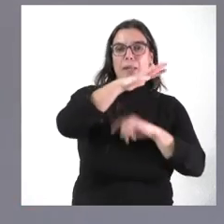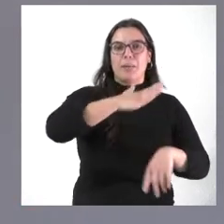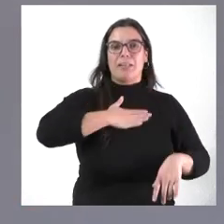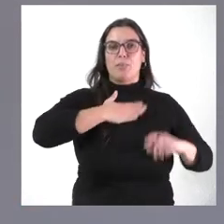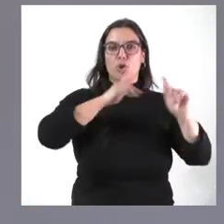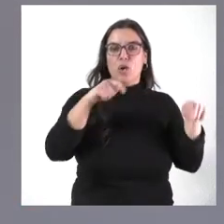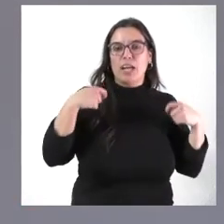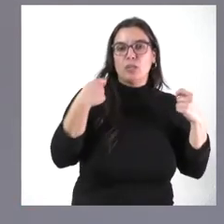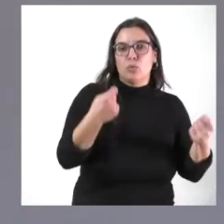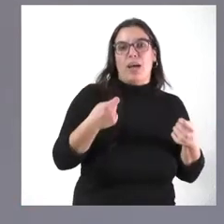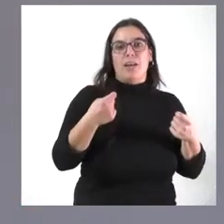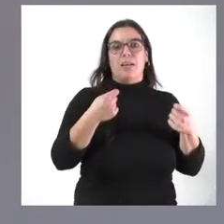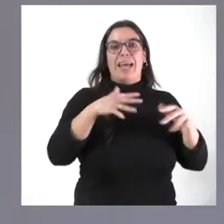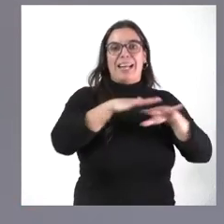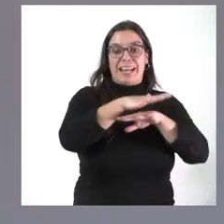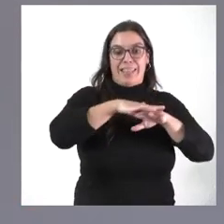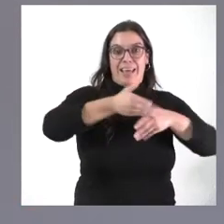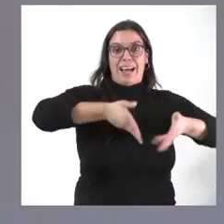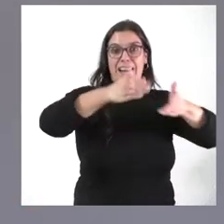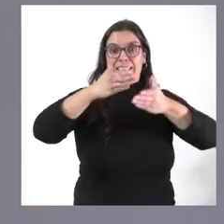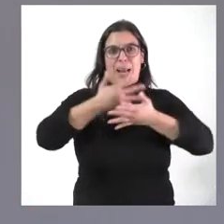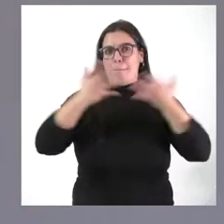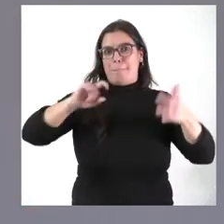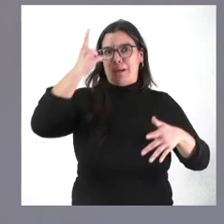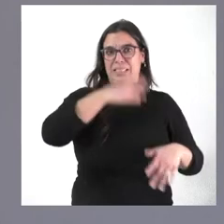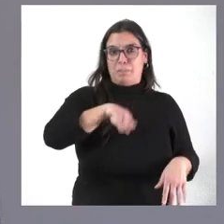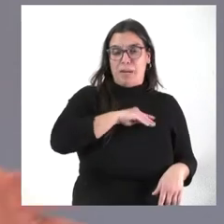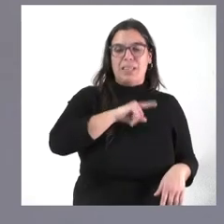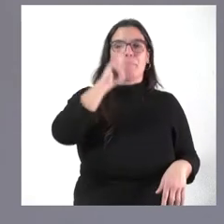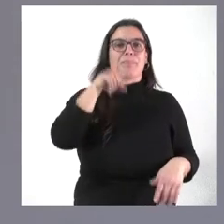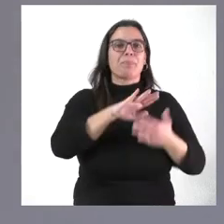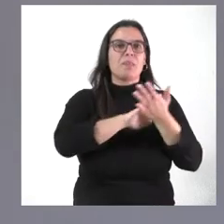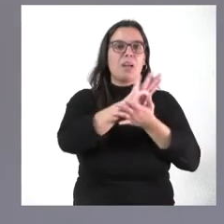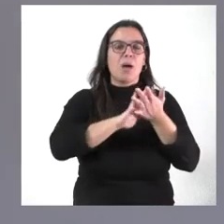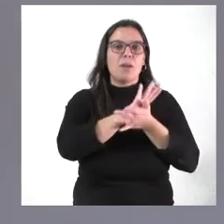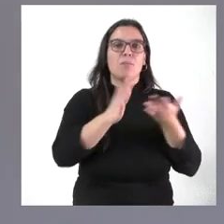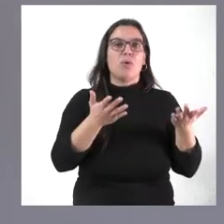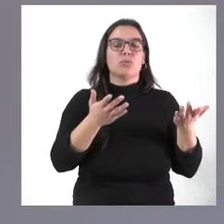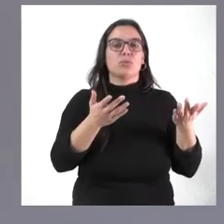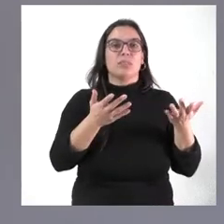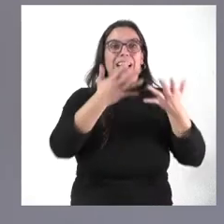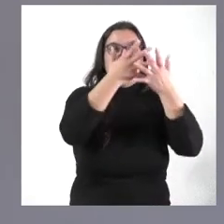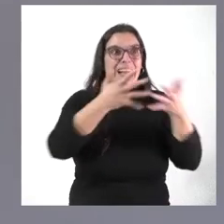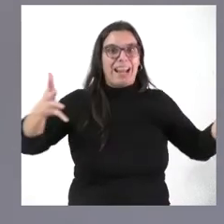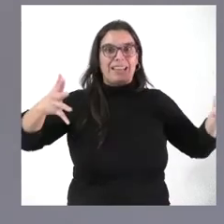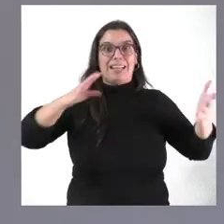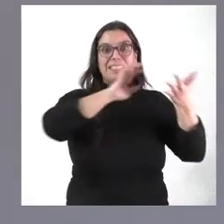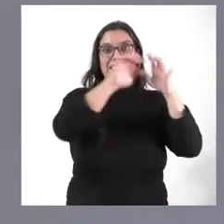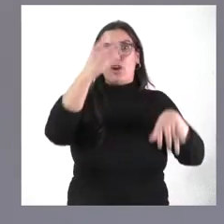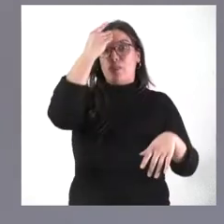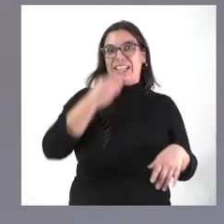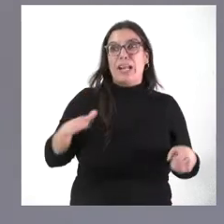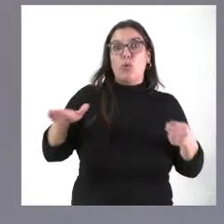la extensión de nuestra red de carreteras la mayor de toda España cuando estamos hablando de la extensión en términos de la castillería un digital